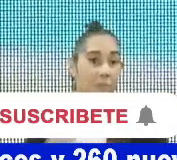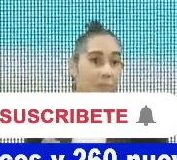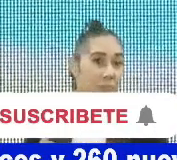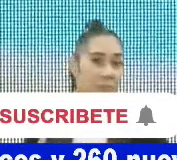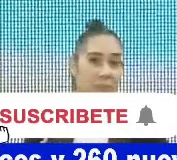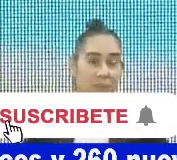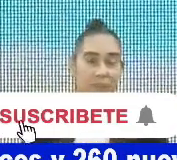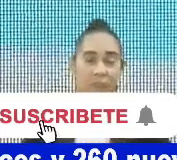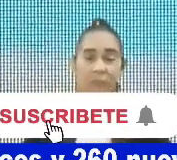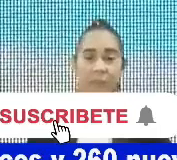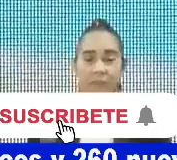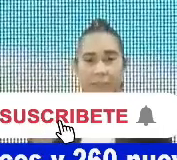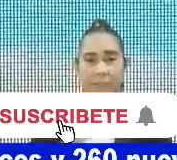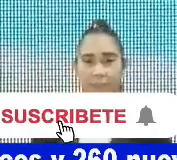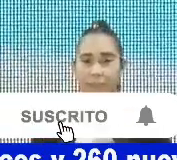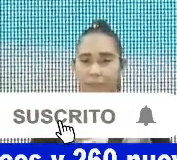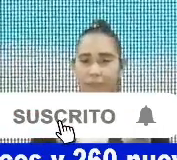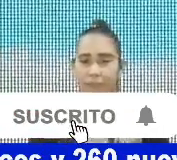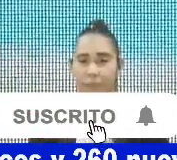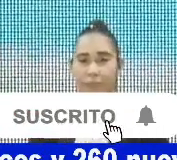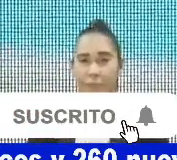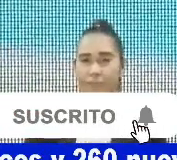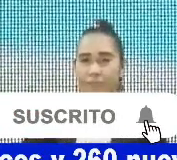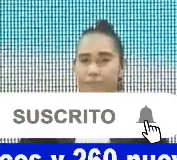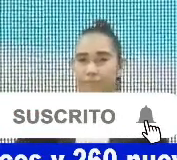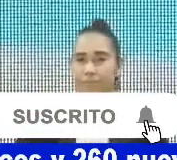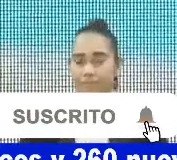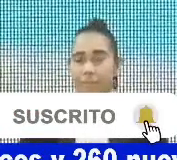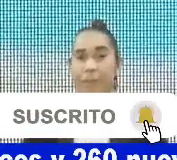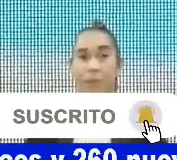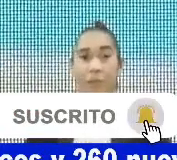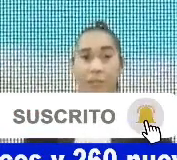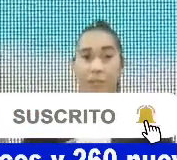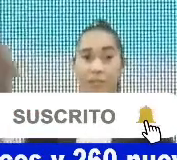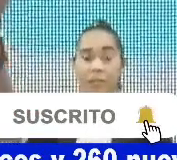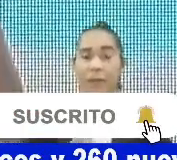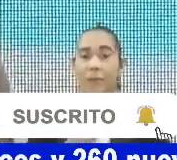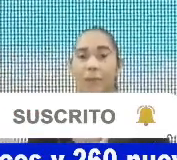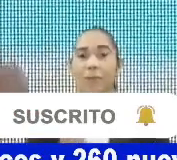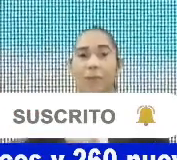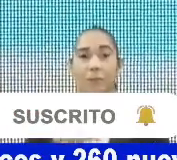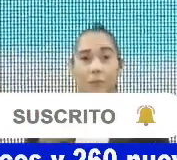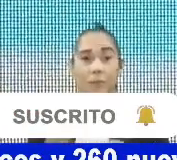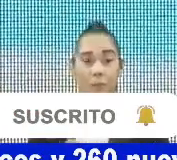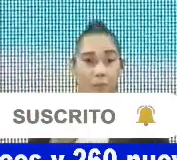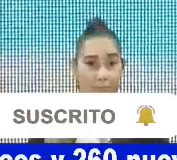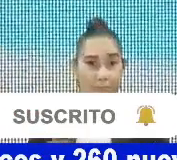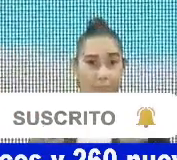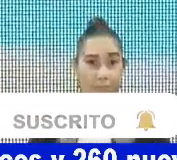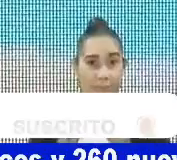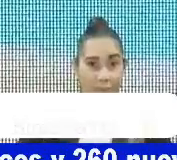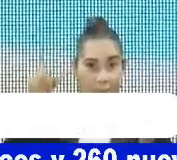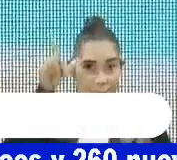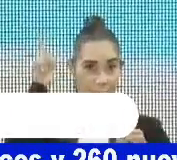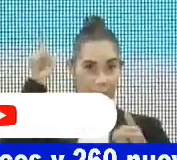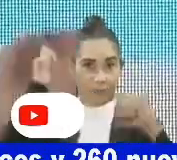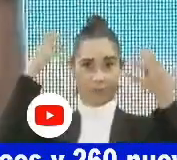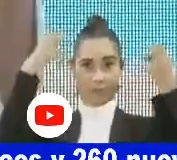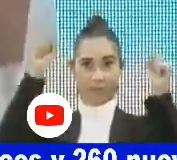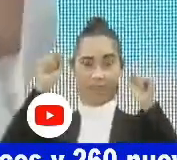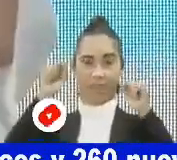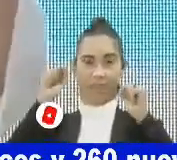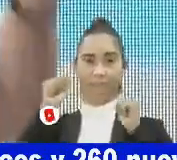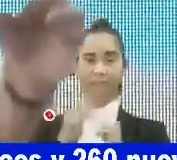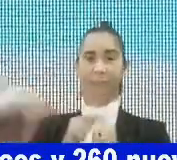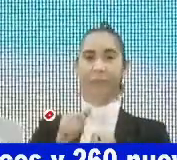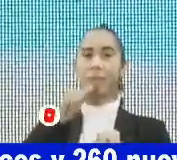Realmente esa fuerza interior la sacamos, sobre todo nuestro presidente Luis Abinader, de aquel